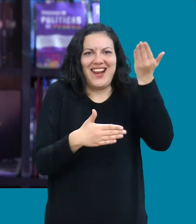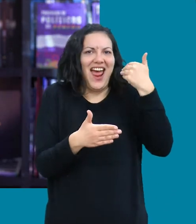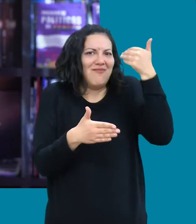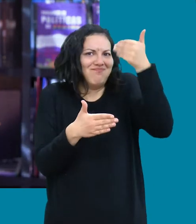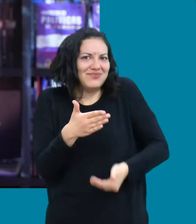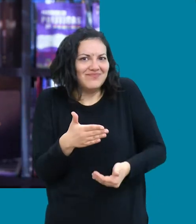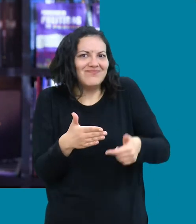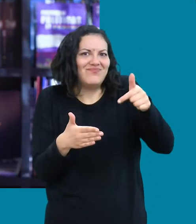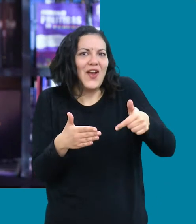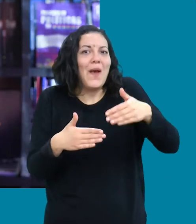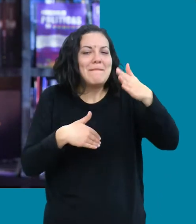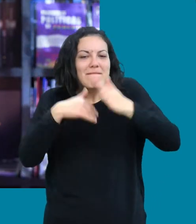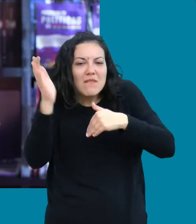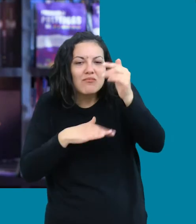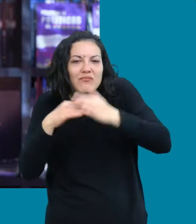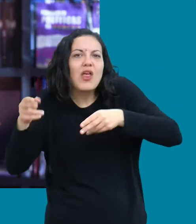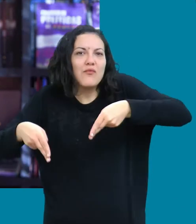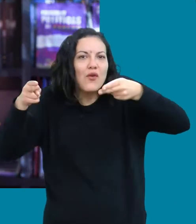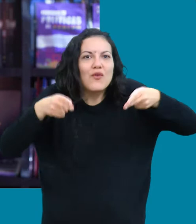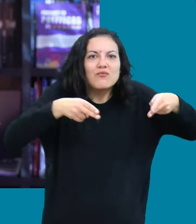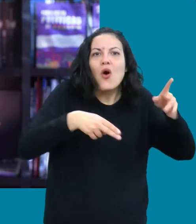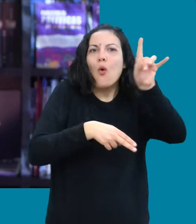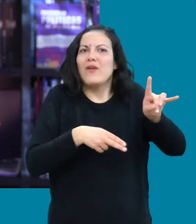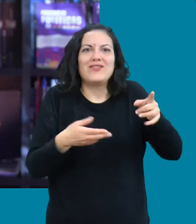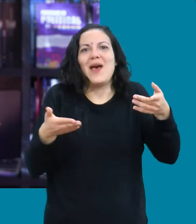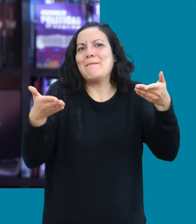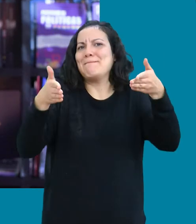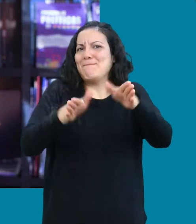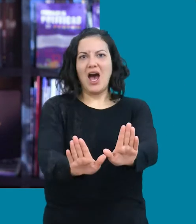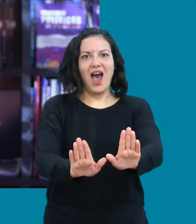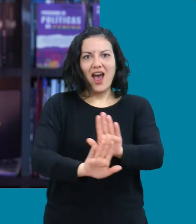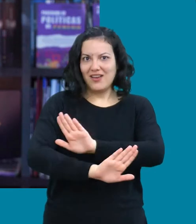en una situación de paralización de toda la obra del desarrollo de infraestructura